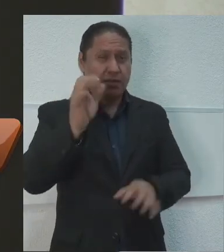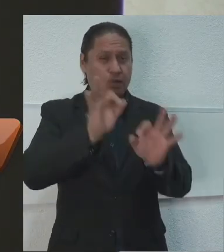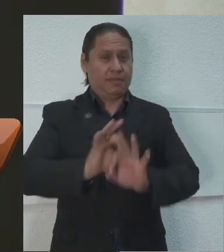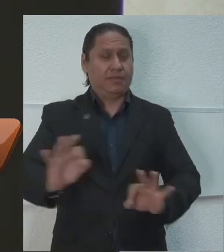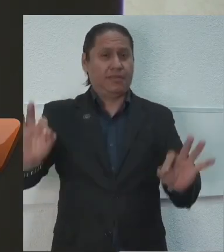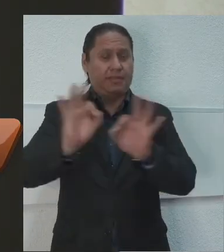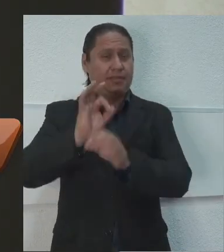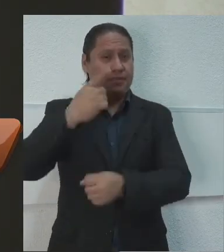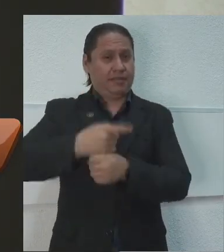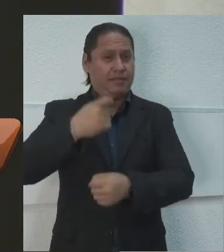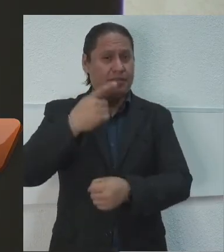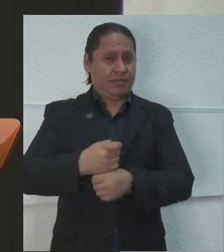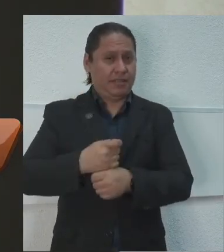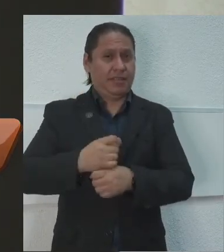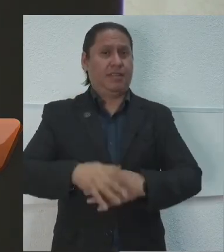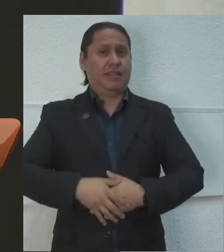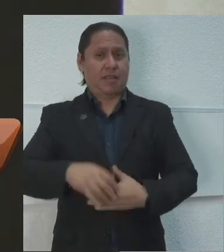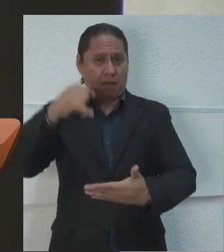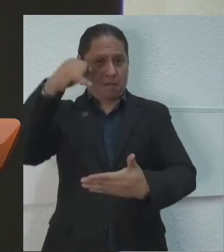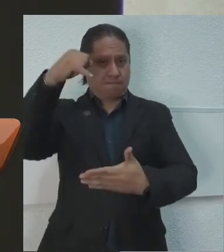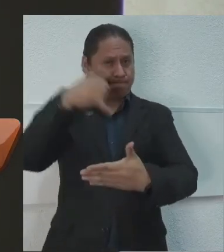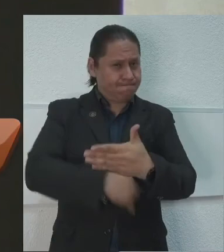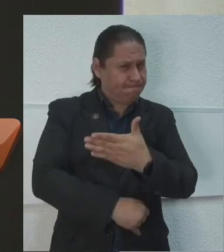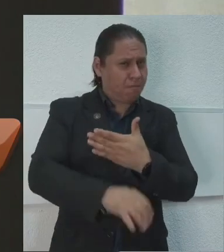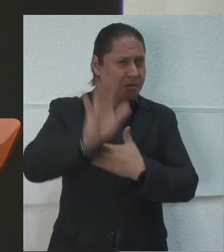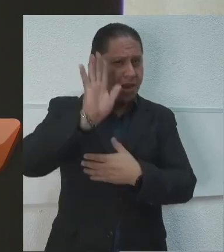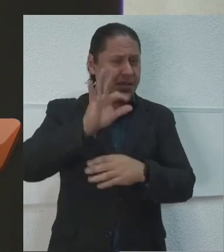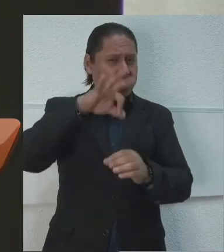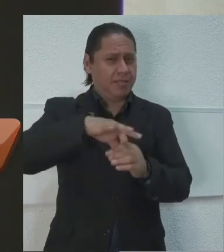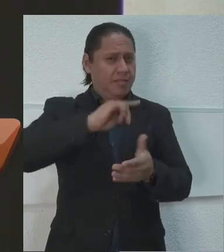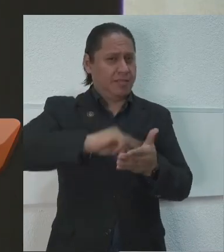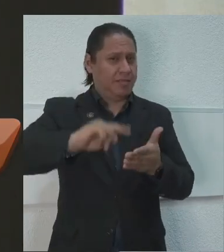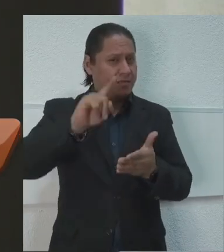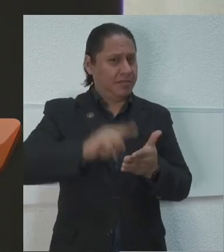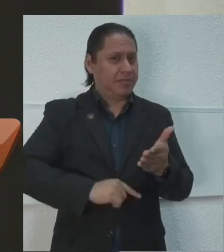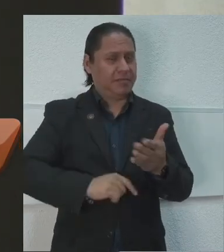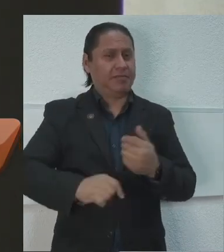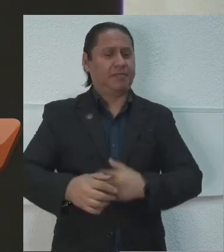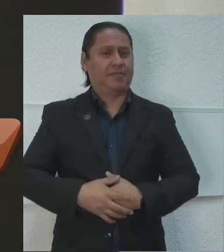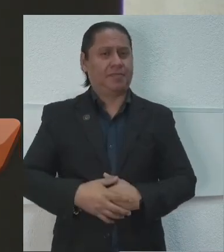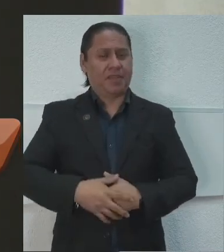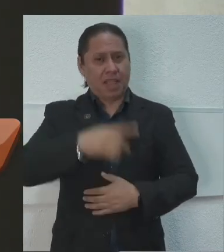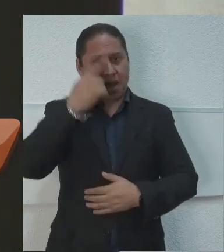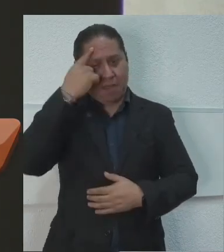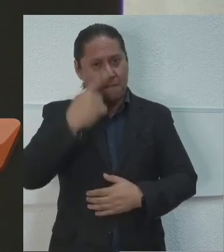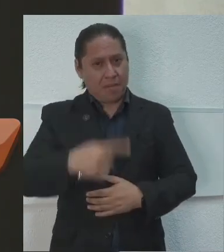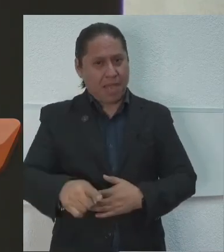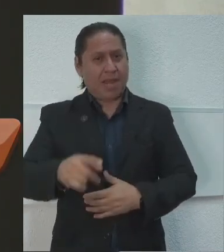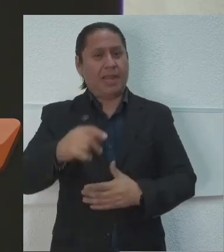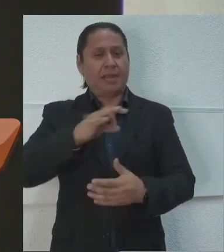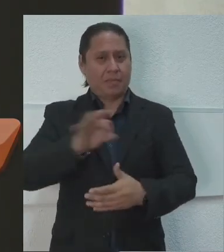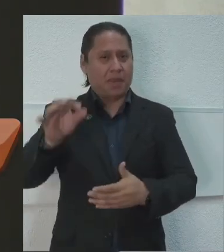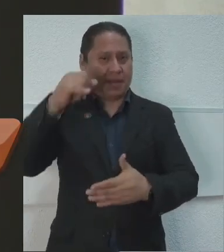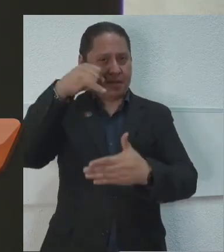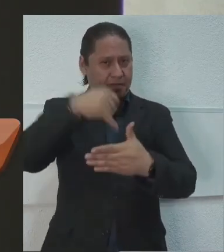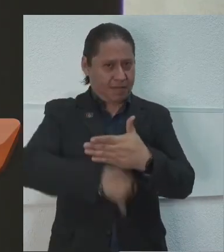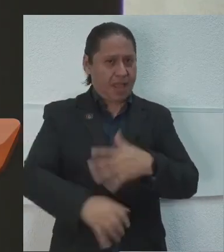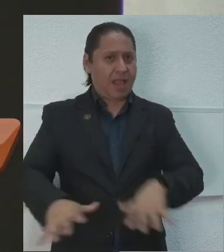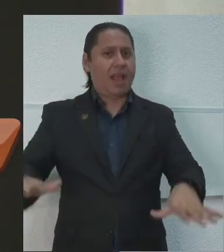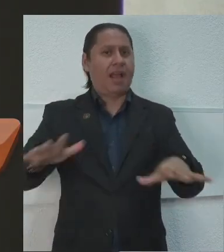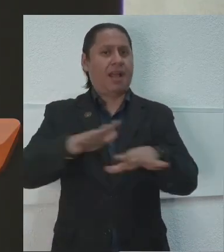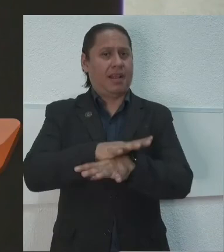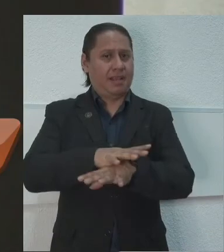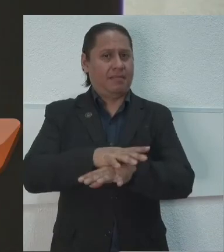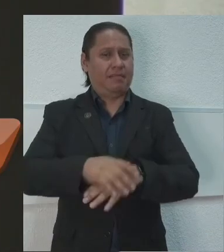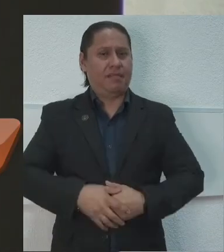fundamental es la de profundizar la democracia. Y para que se profundice el cambio, y no